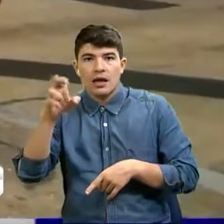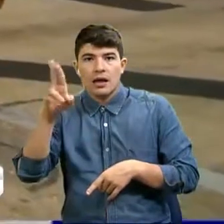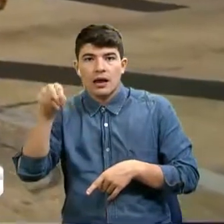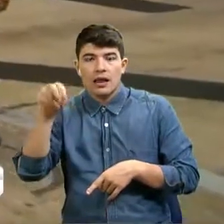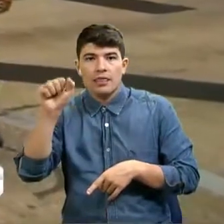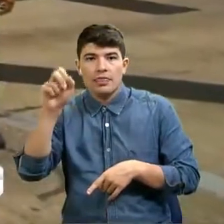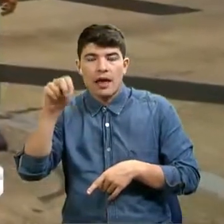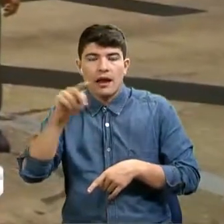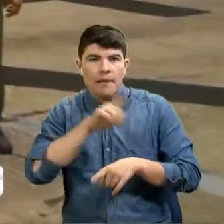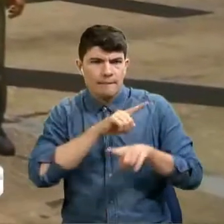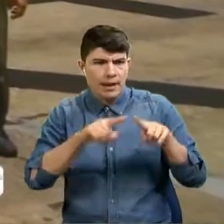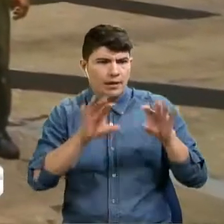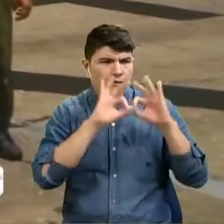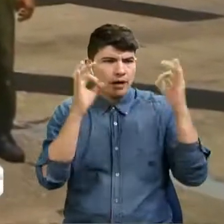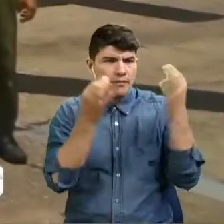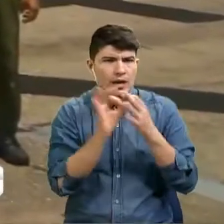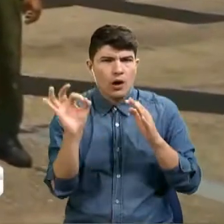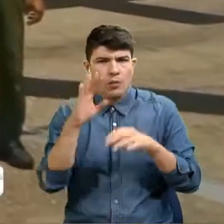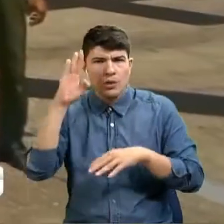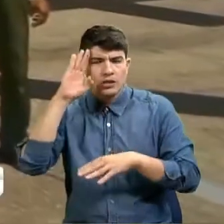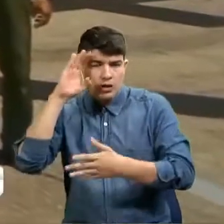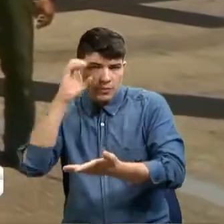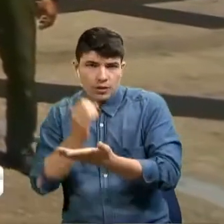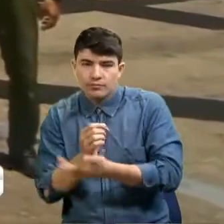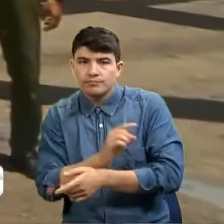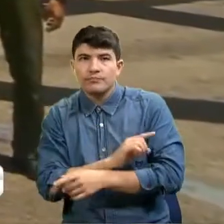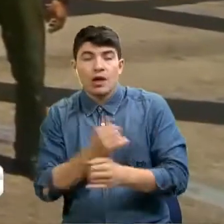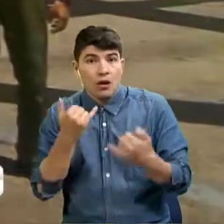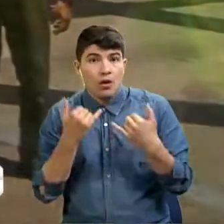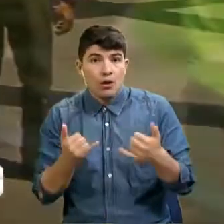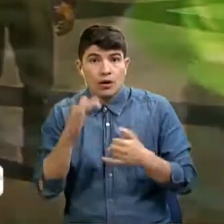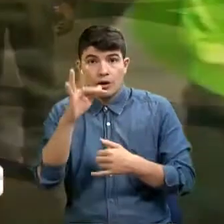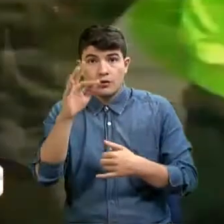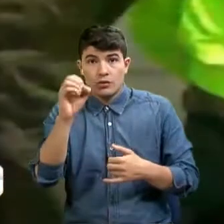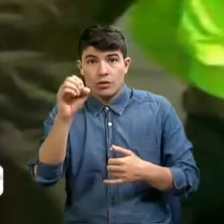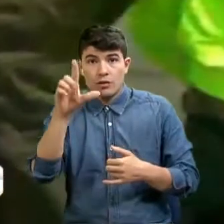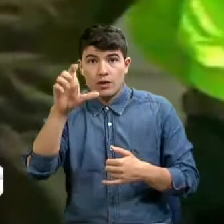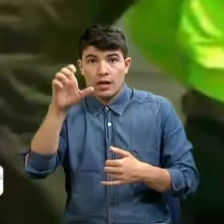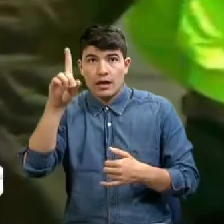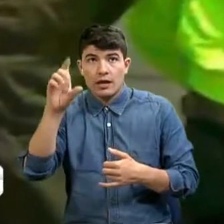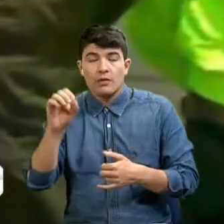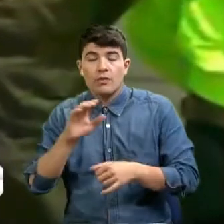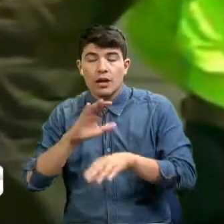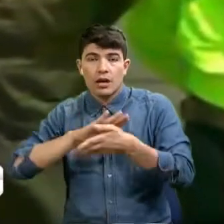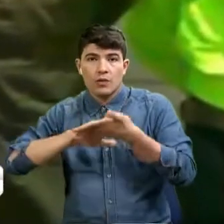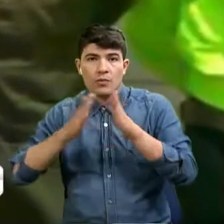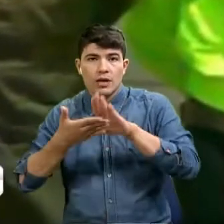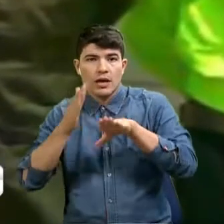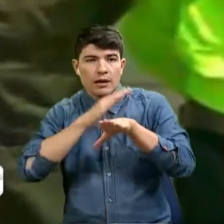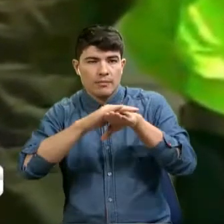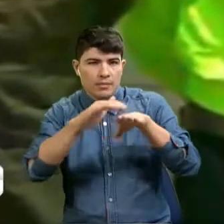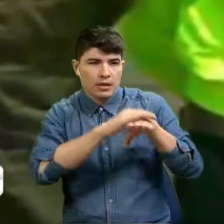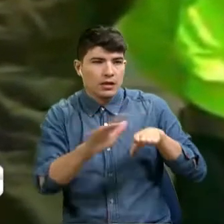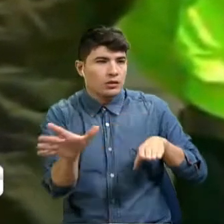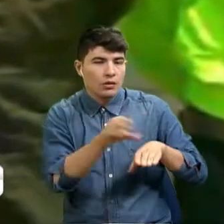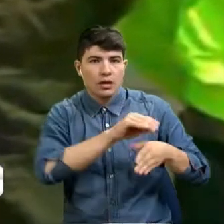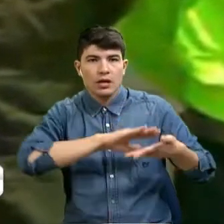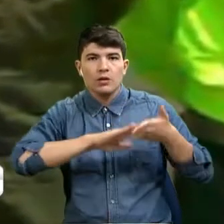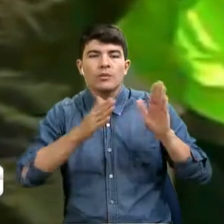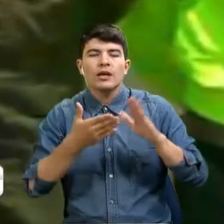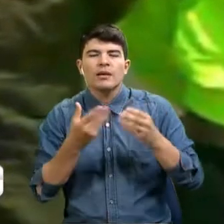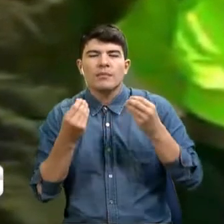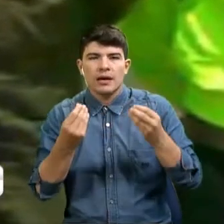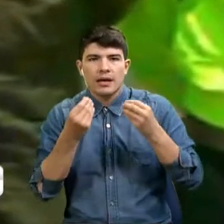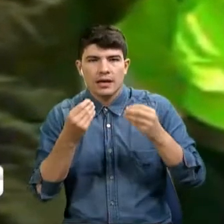familia ni las autoridades se han pronunciado hoy en toledo la comunidad está invitando a una eucaristía en acción de gracias por el retorno a la